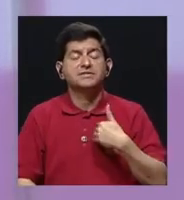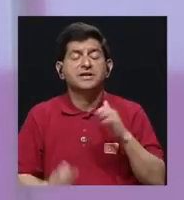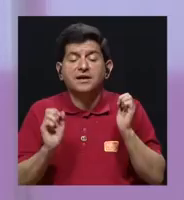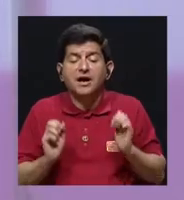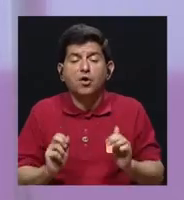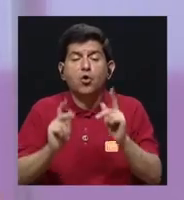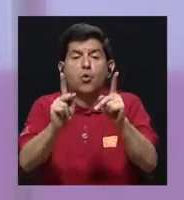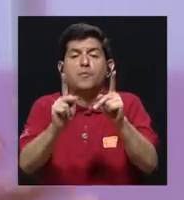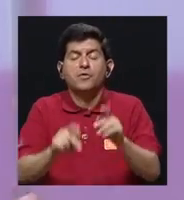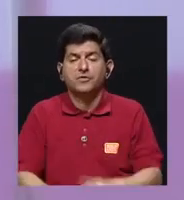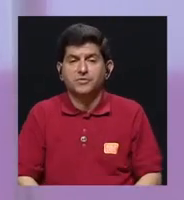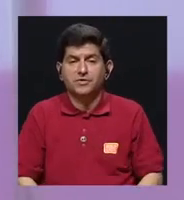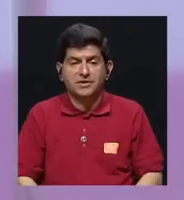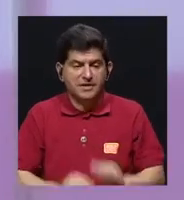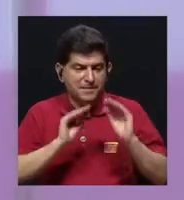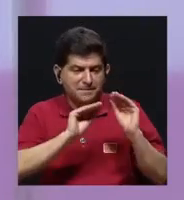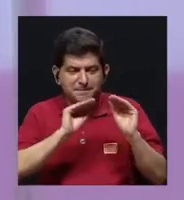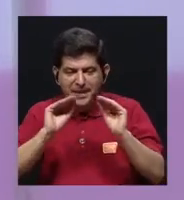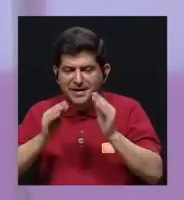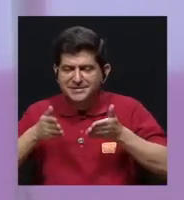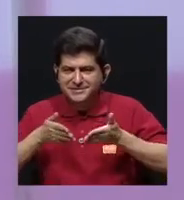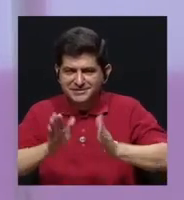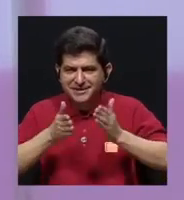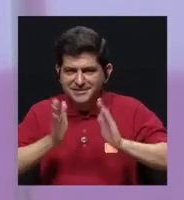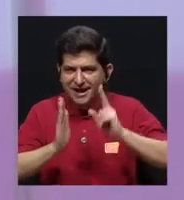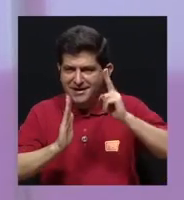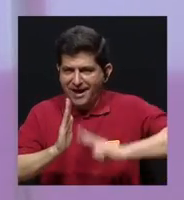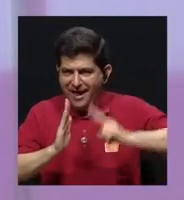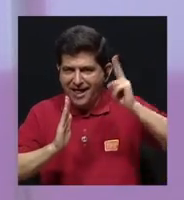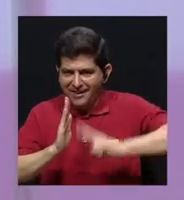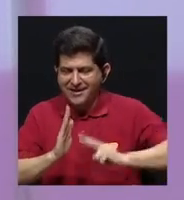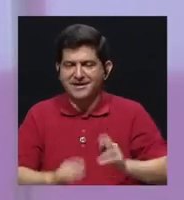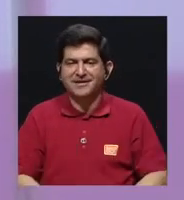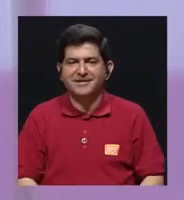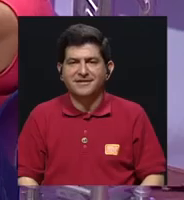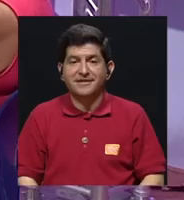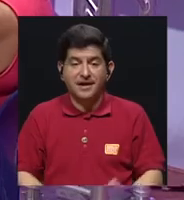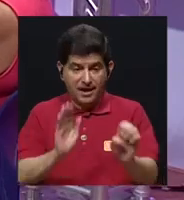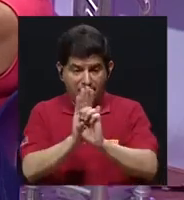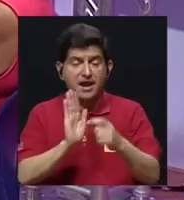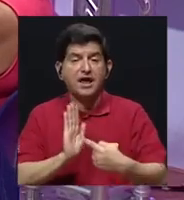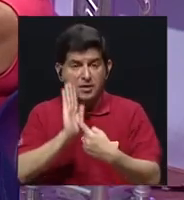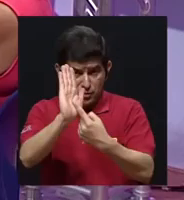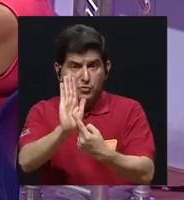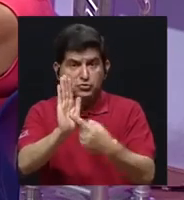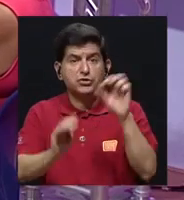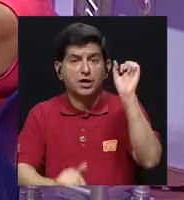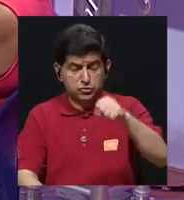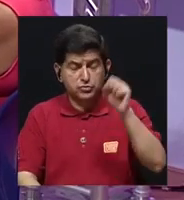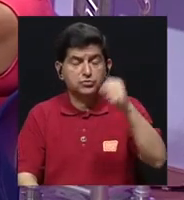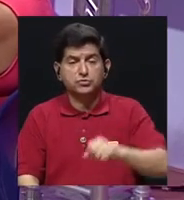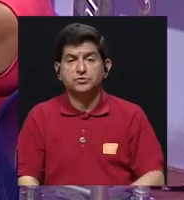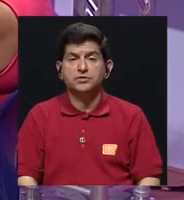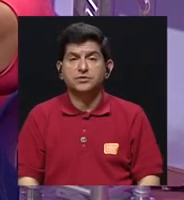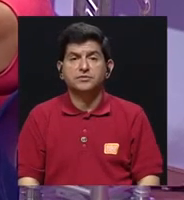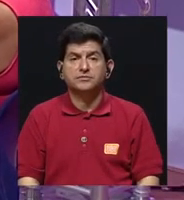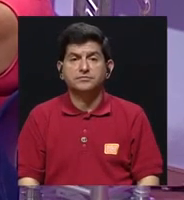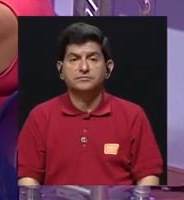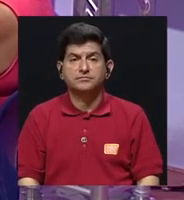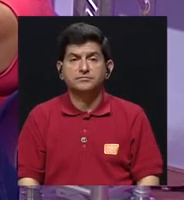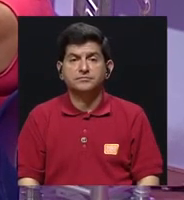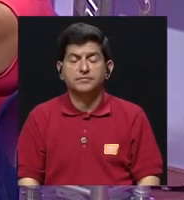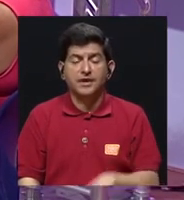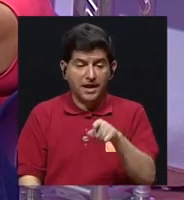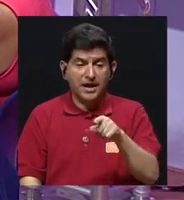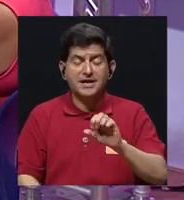de enseñar a sus hijos. A leer, por supuesto, a enseñar con el ejemplo. Sí, con el ejemplo. Y cuidar el libro también. Esa es una